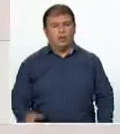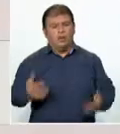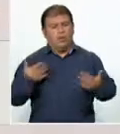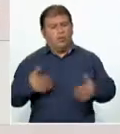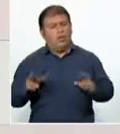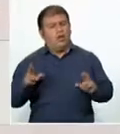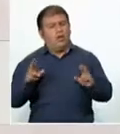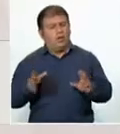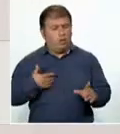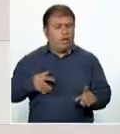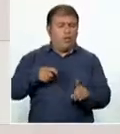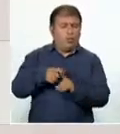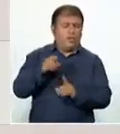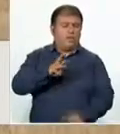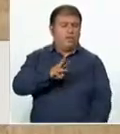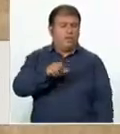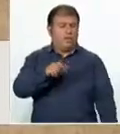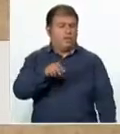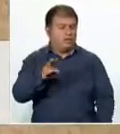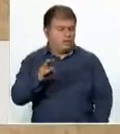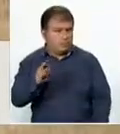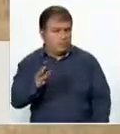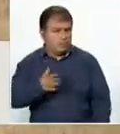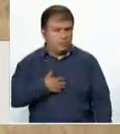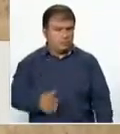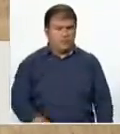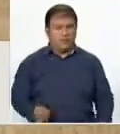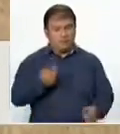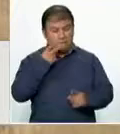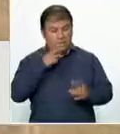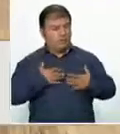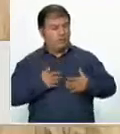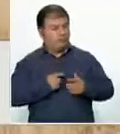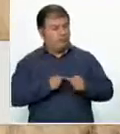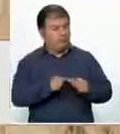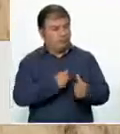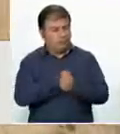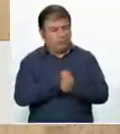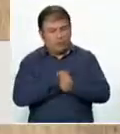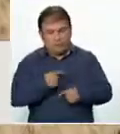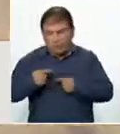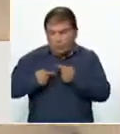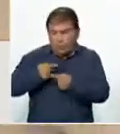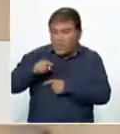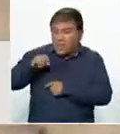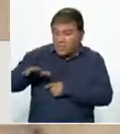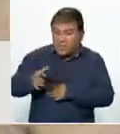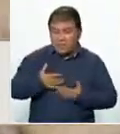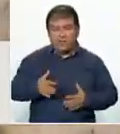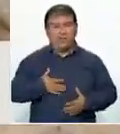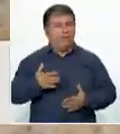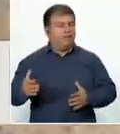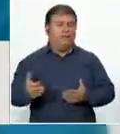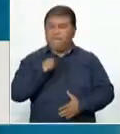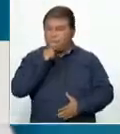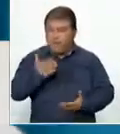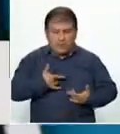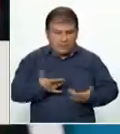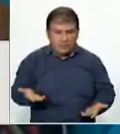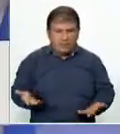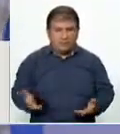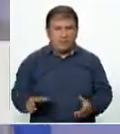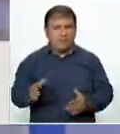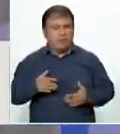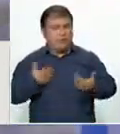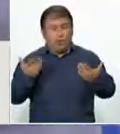Ojalá que lo encuentre, amigo, a saber. Díganle que sigo enamorada, cuéntenle que me hace tanta falta. No